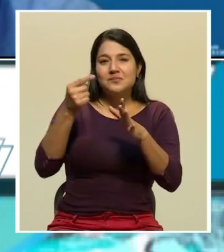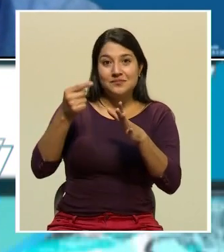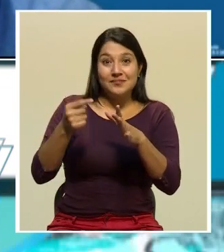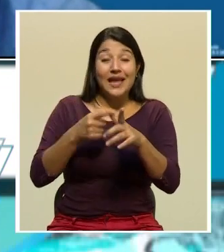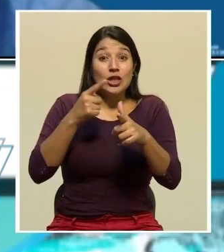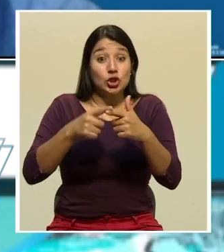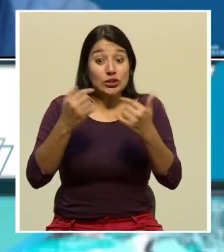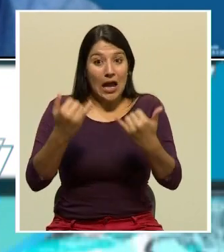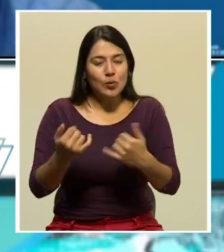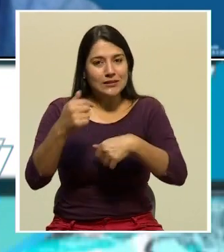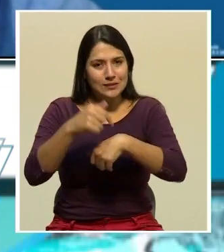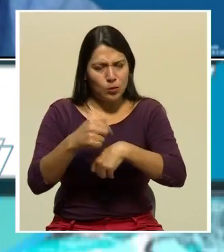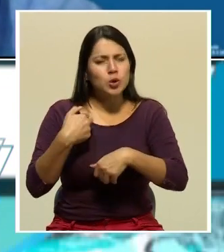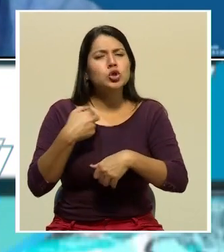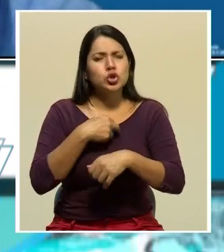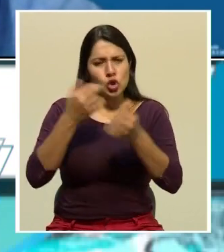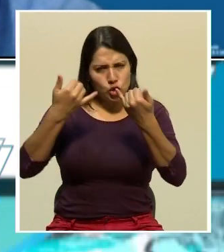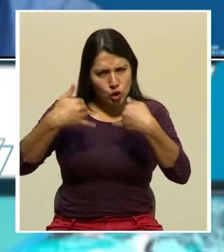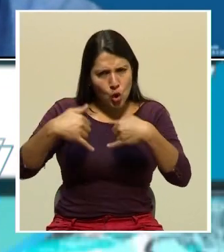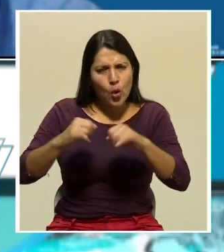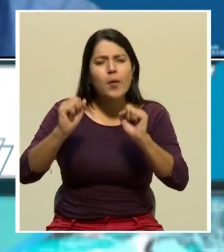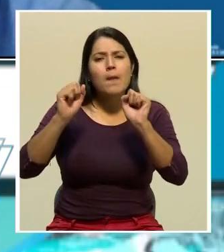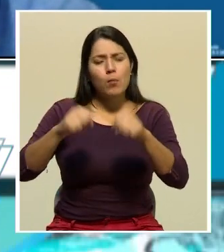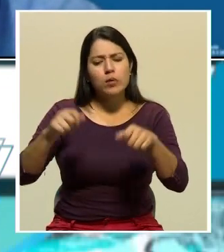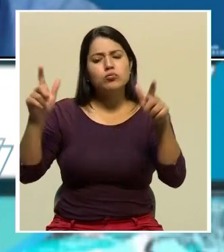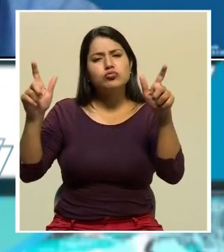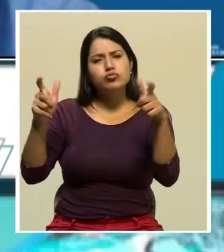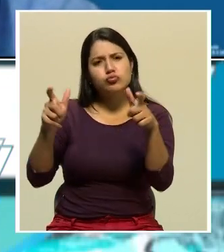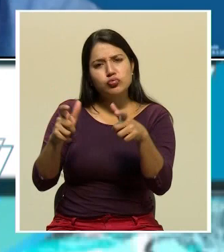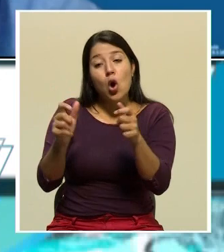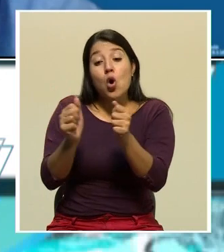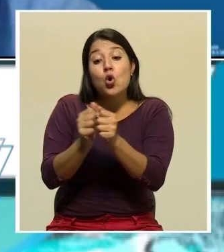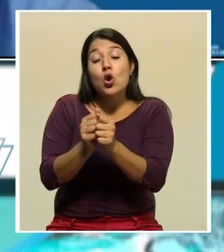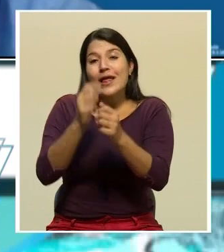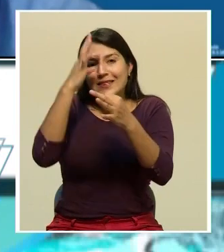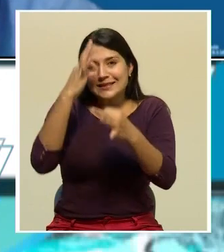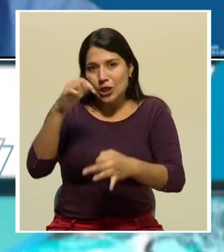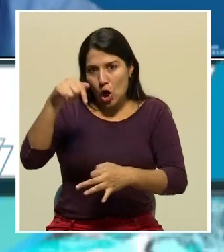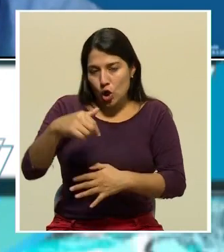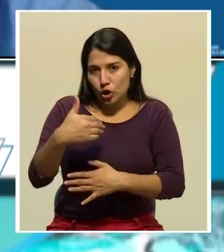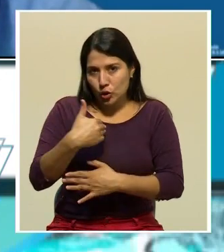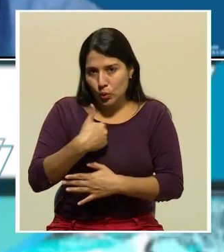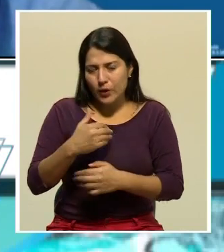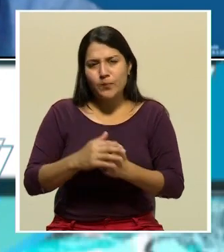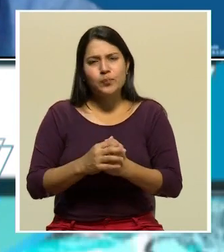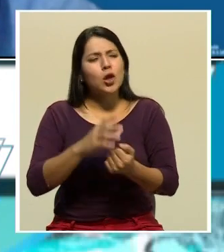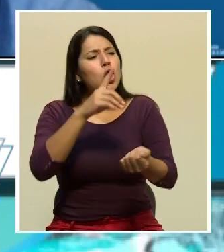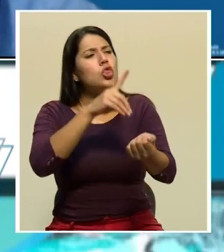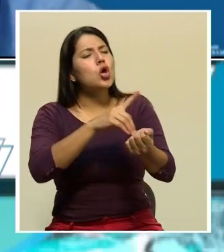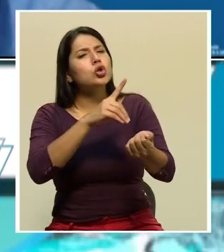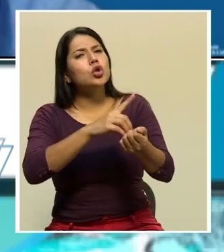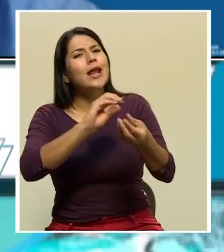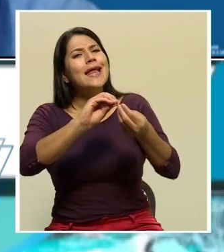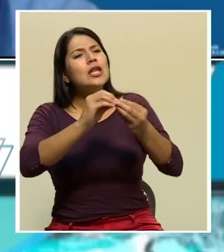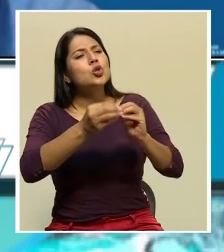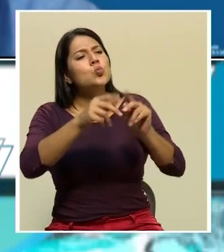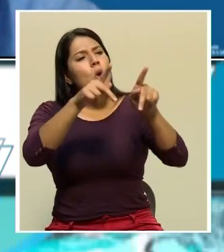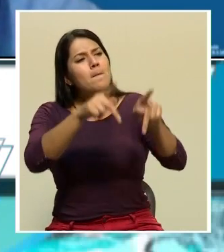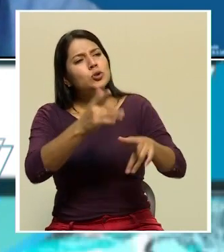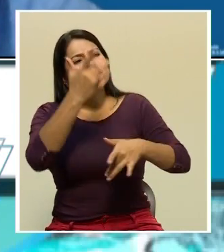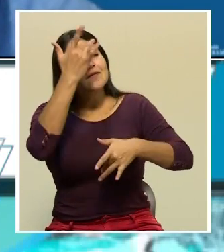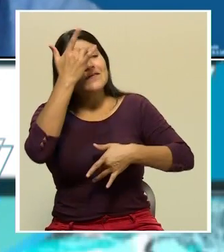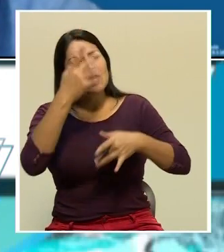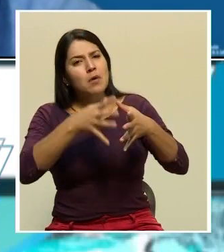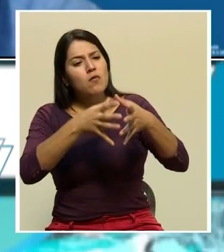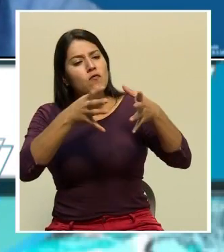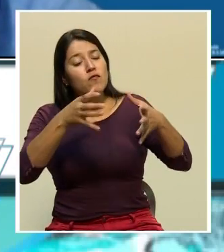poder revertir esta situación con las medidas que se están implementando. Doctor, las cifras de contagio diario en Costa